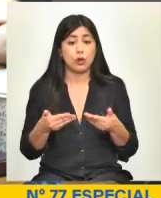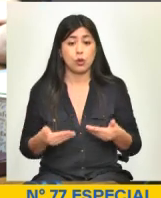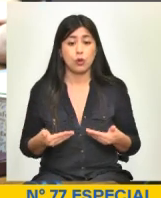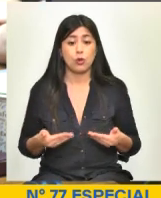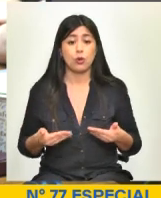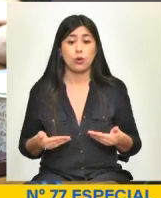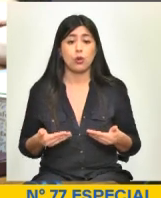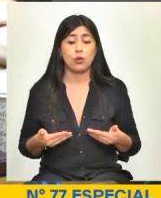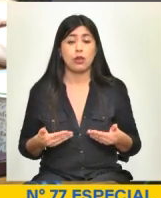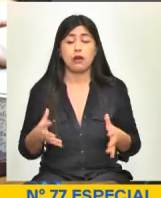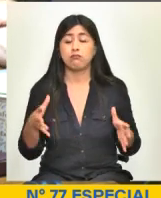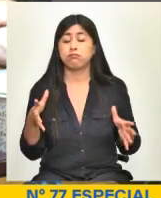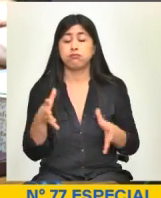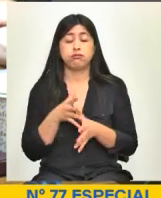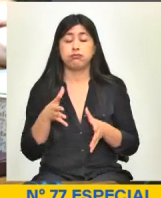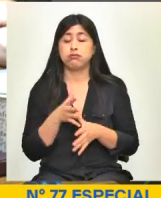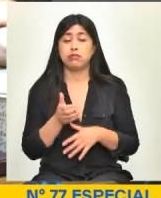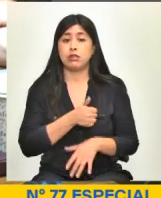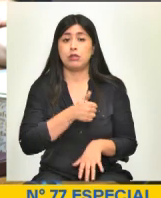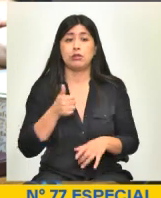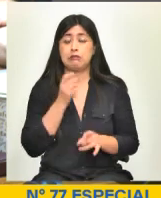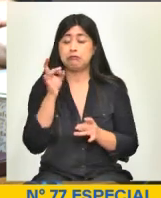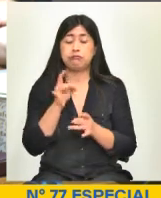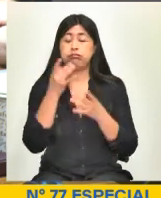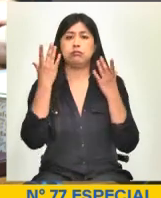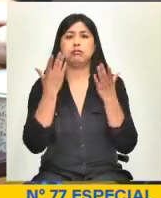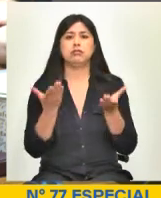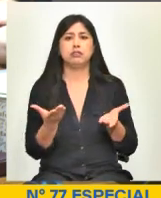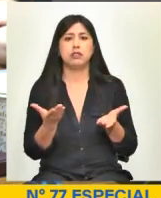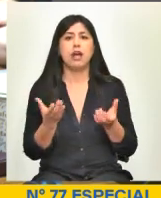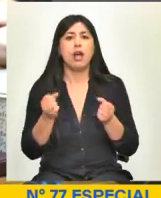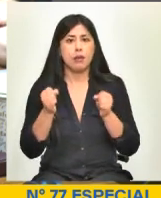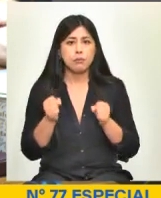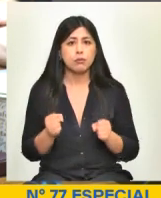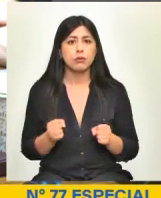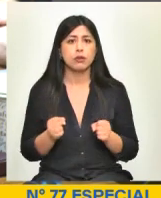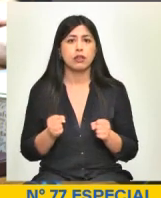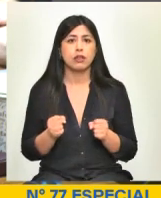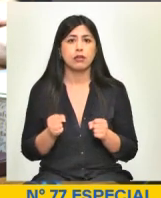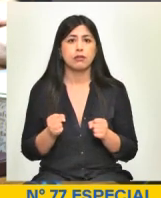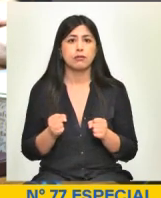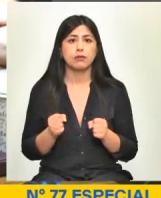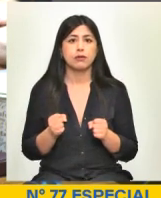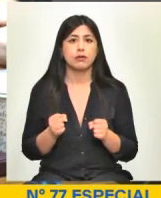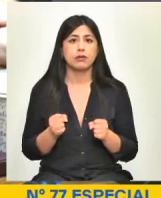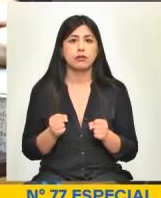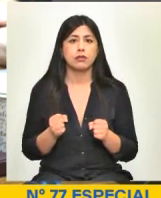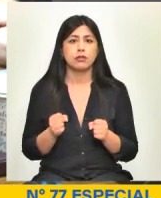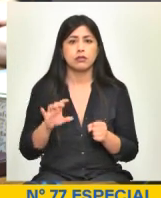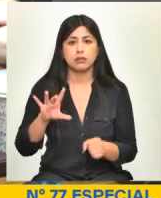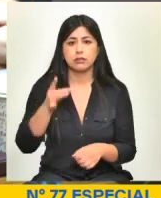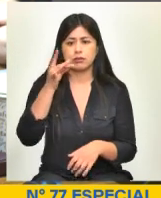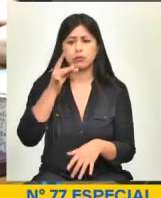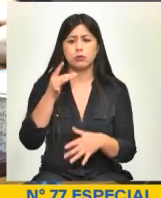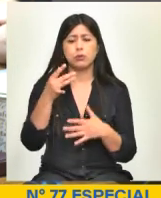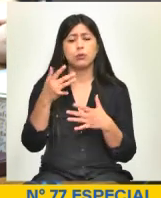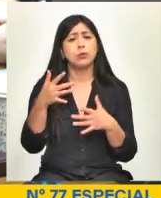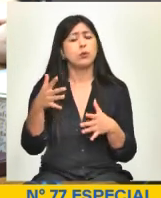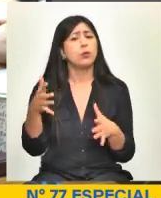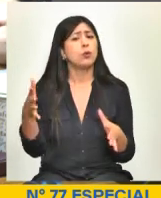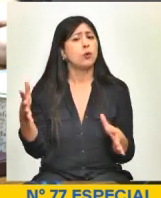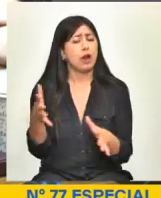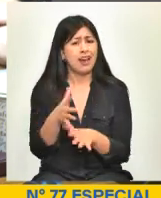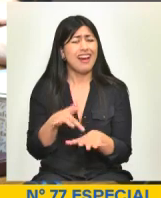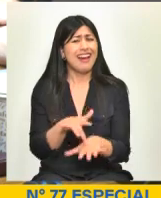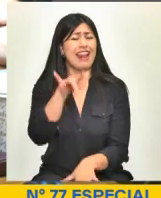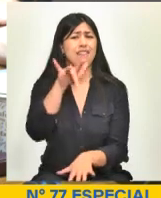tienen conmocionado al país, seamos capaces de advertir la gravedad de los mismos y tomar